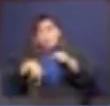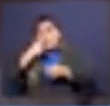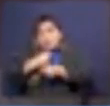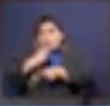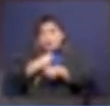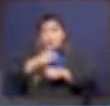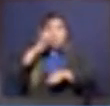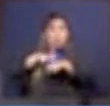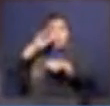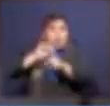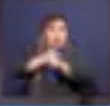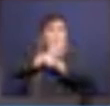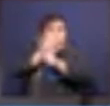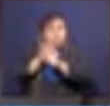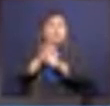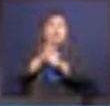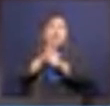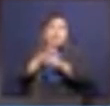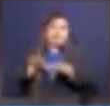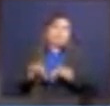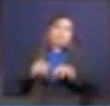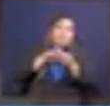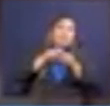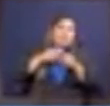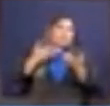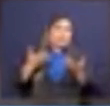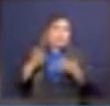2020, en hipotecas,